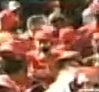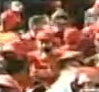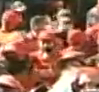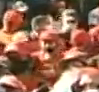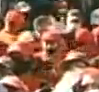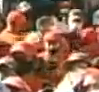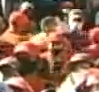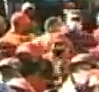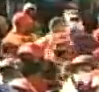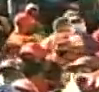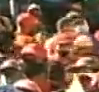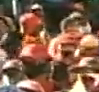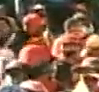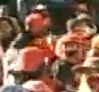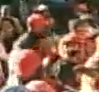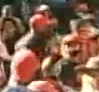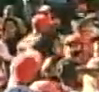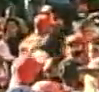¡Cúmplase!